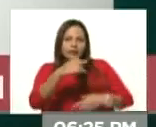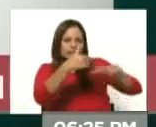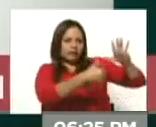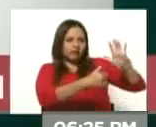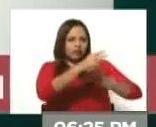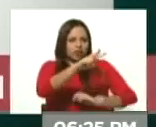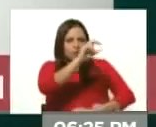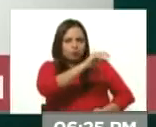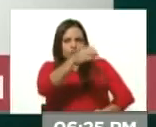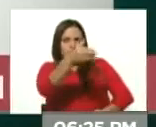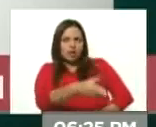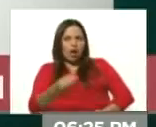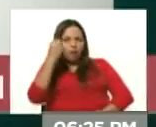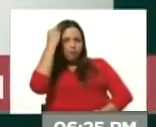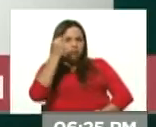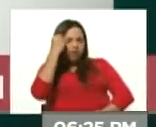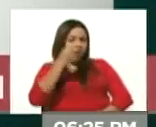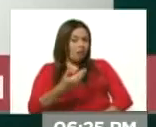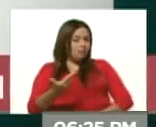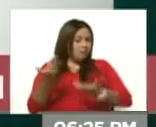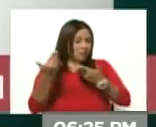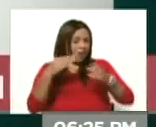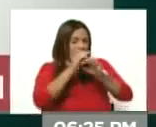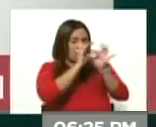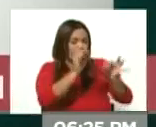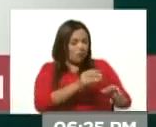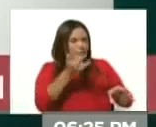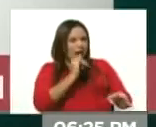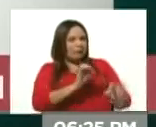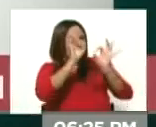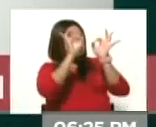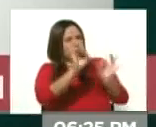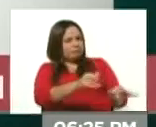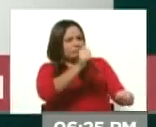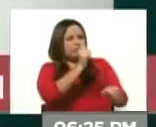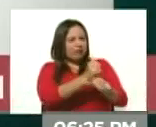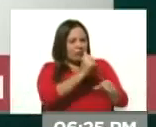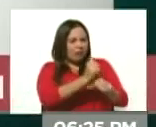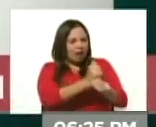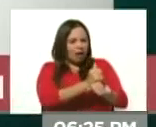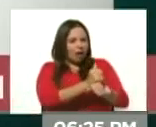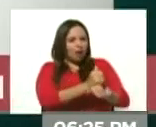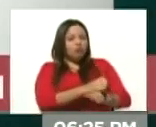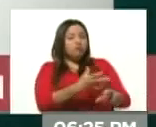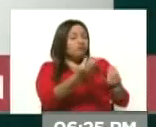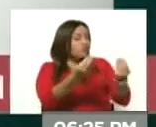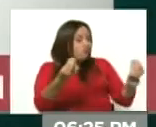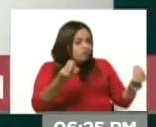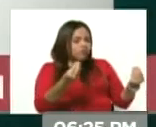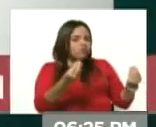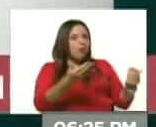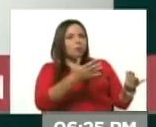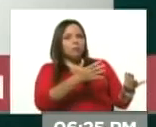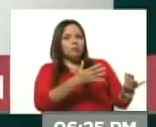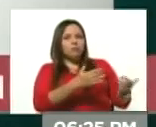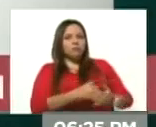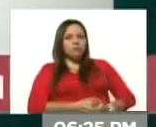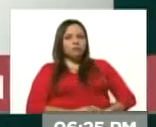piensa que esta plataforma digital será muy efectiva efectiva y algo efectivo aires